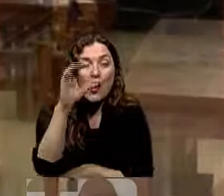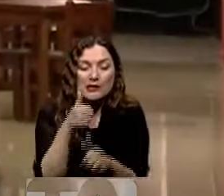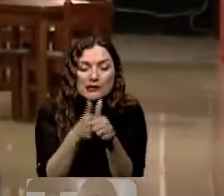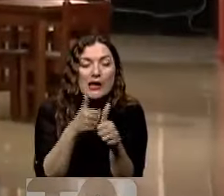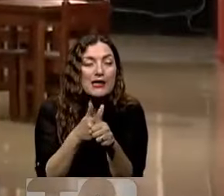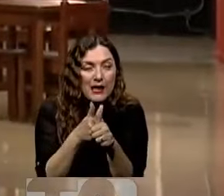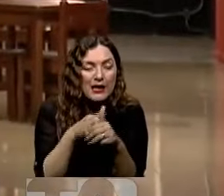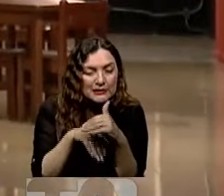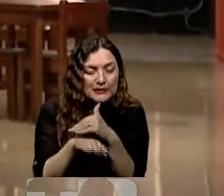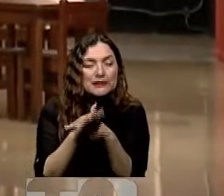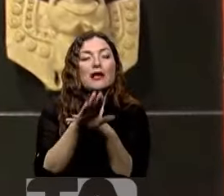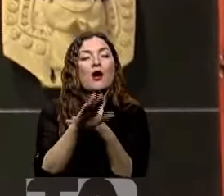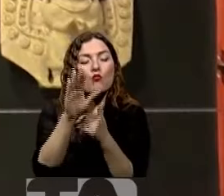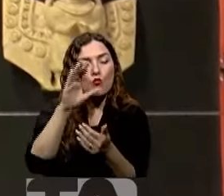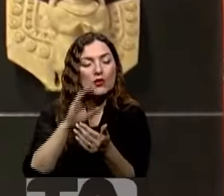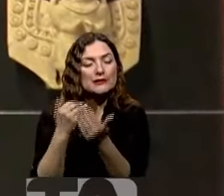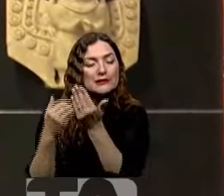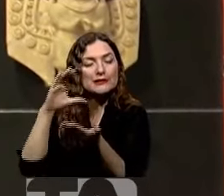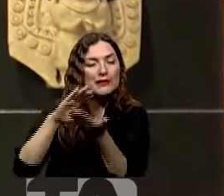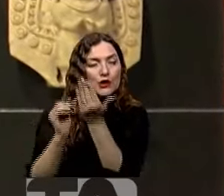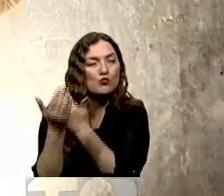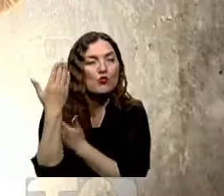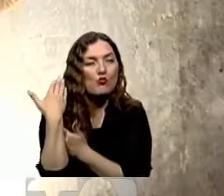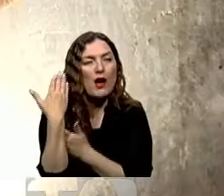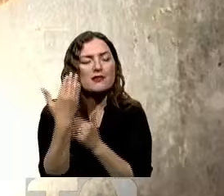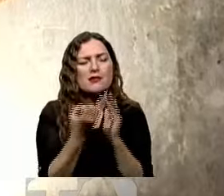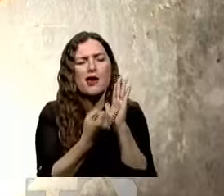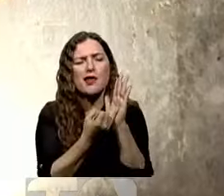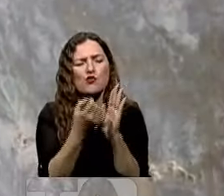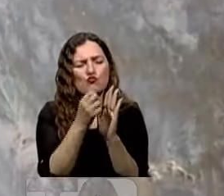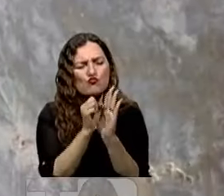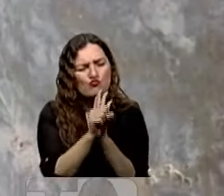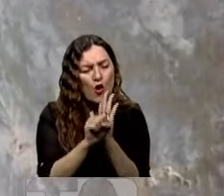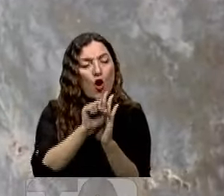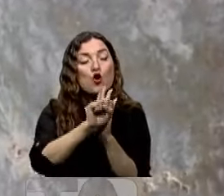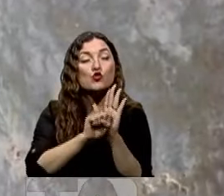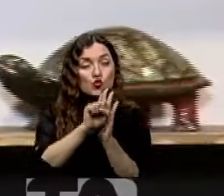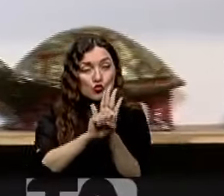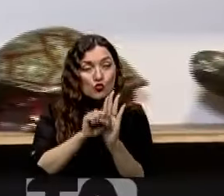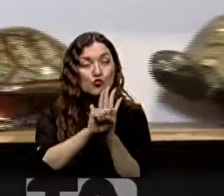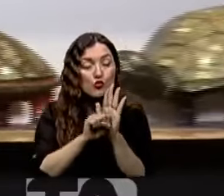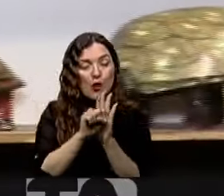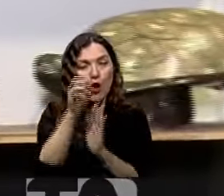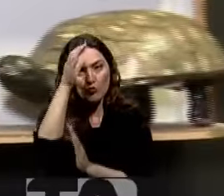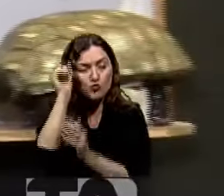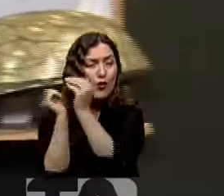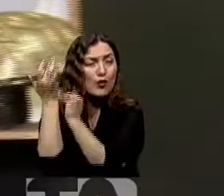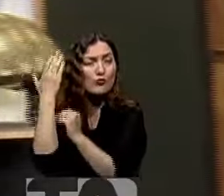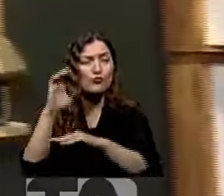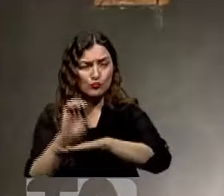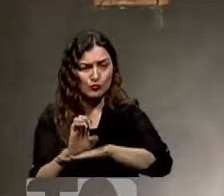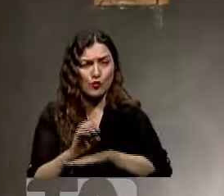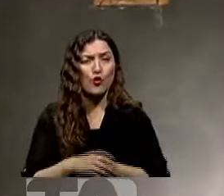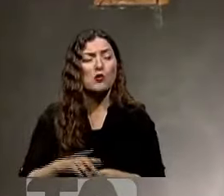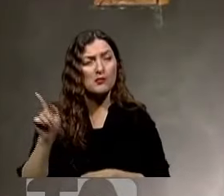histórico y contiene iconografía, simbología y arquetipos de las culturas ancestrales del Ecuador. Aquí podemos realizar